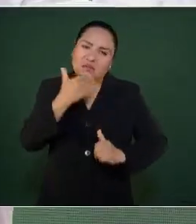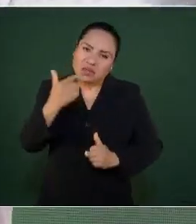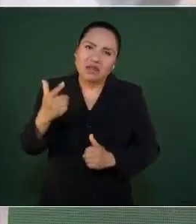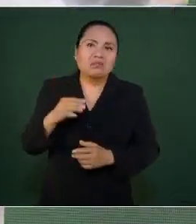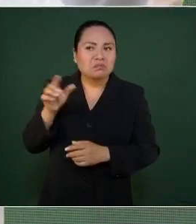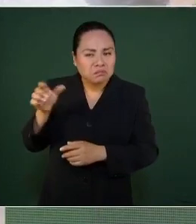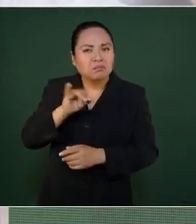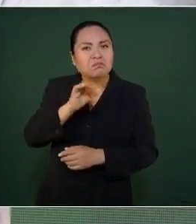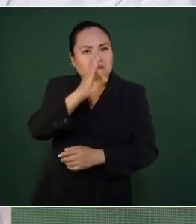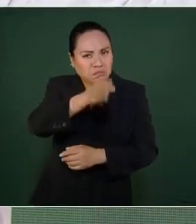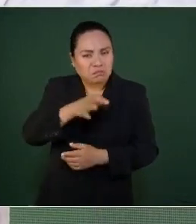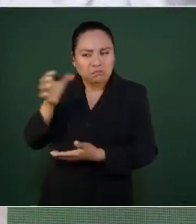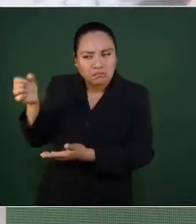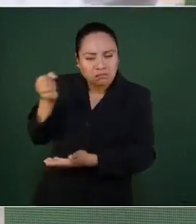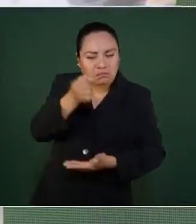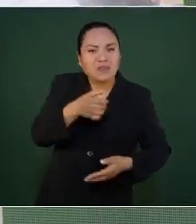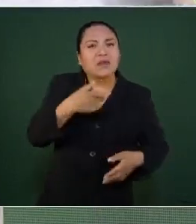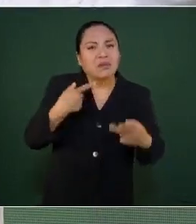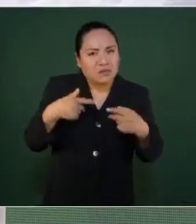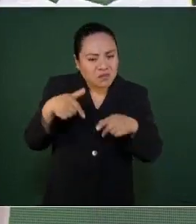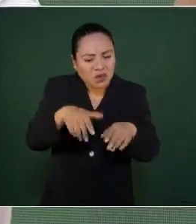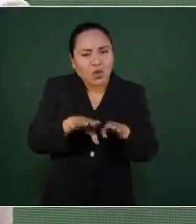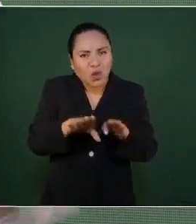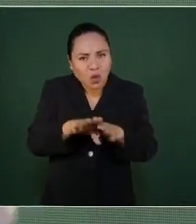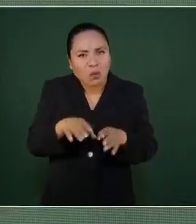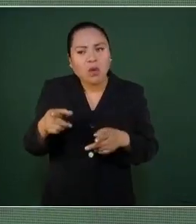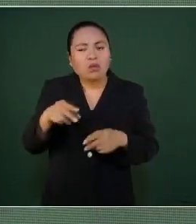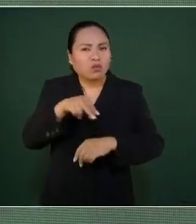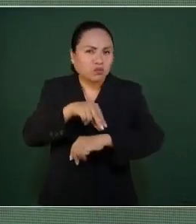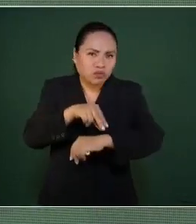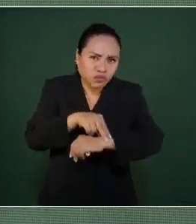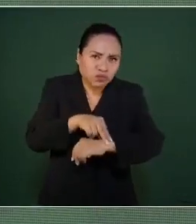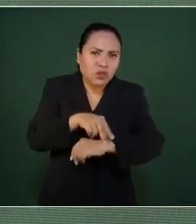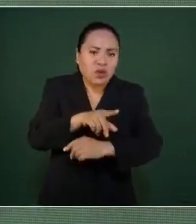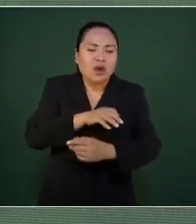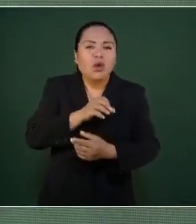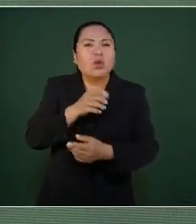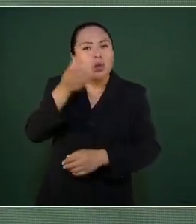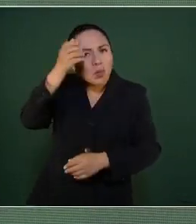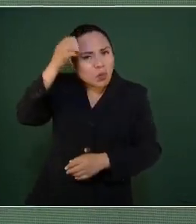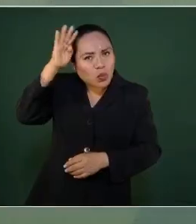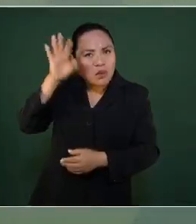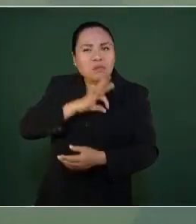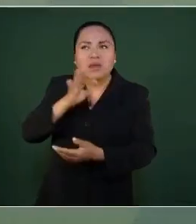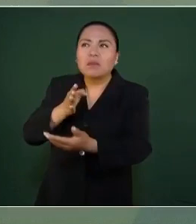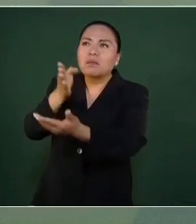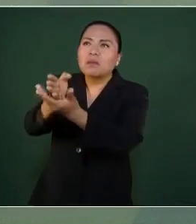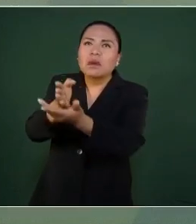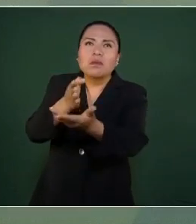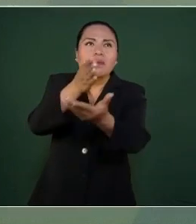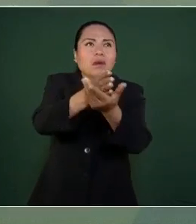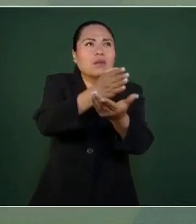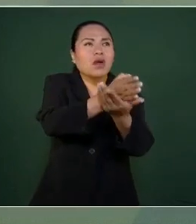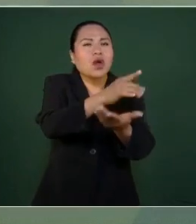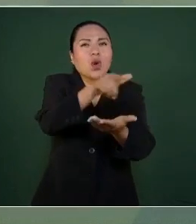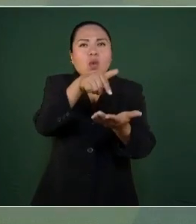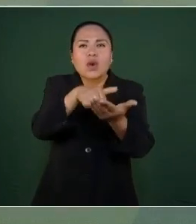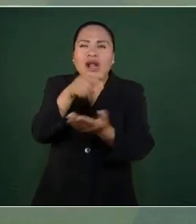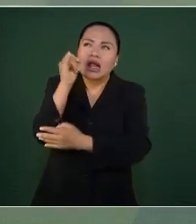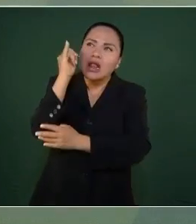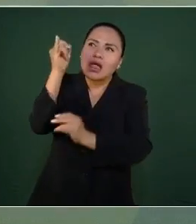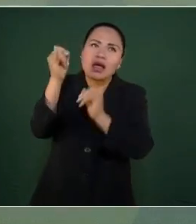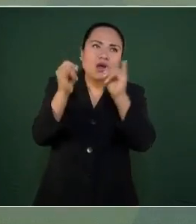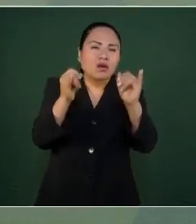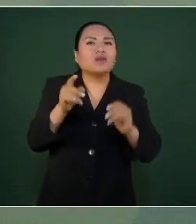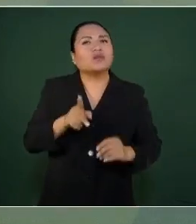están hasta en los pueblos más apartados curando a nuestra gente.